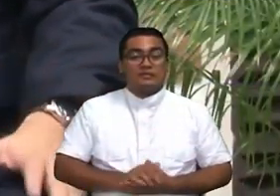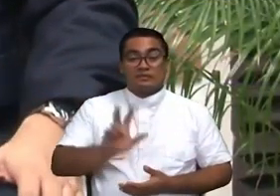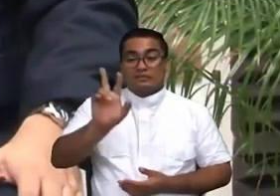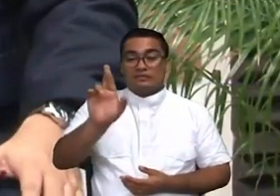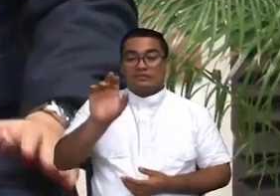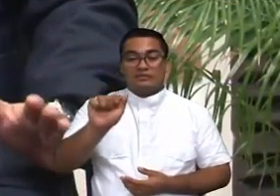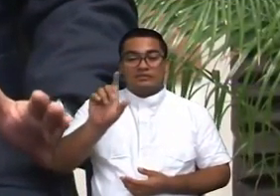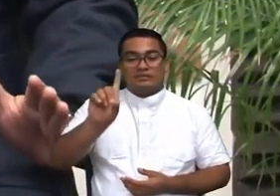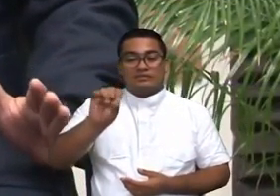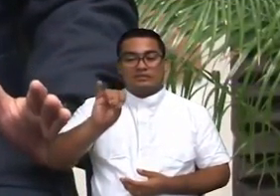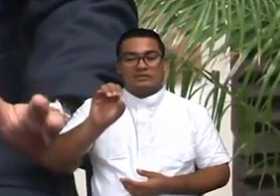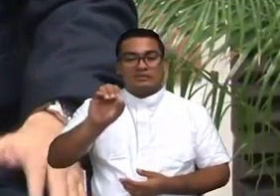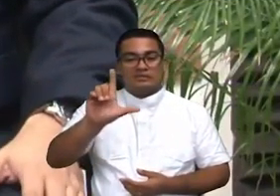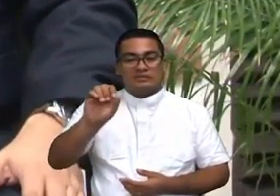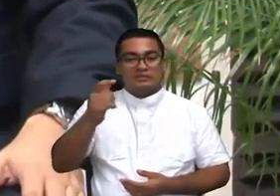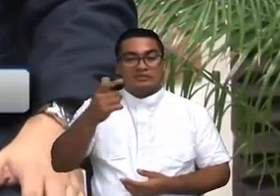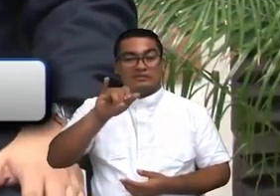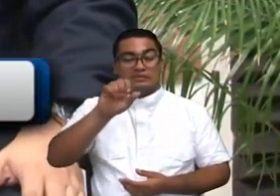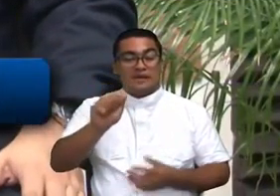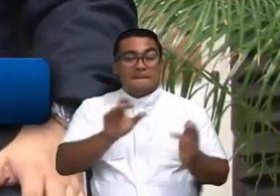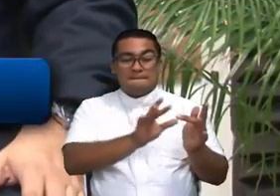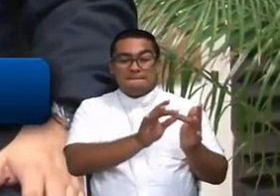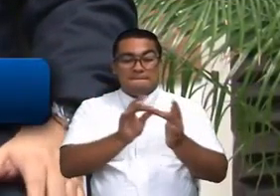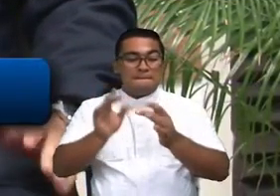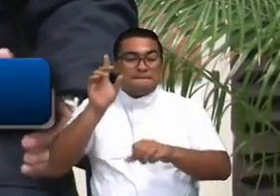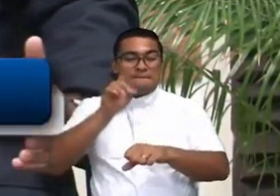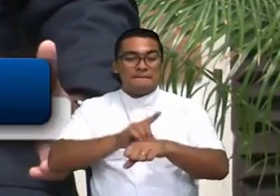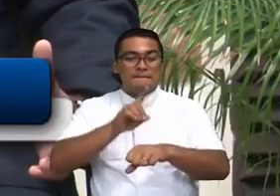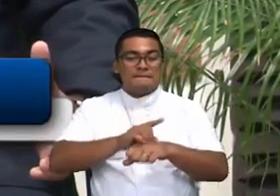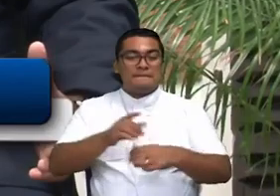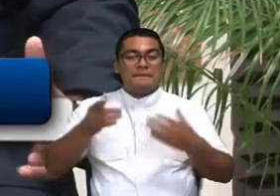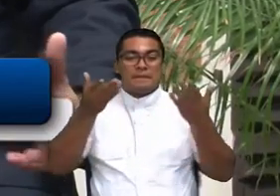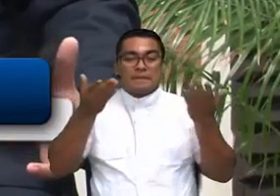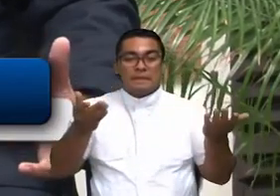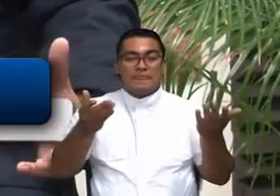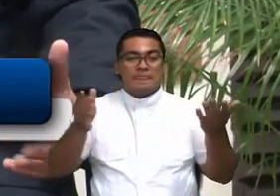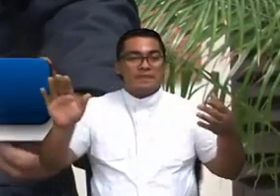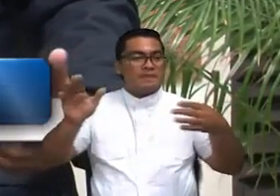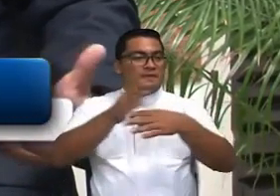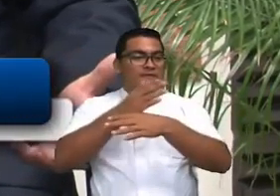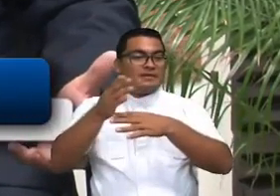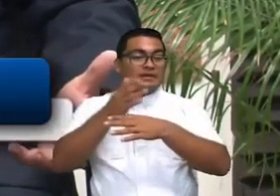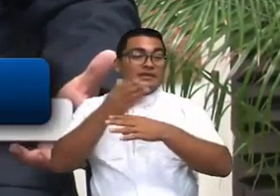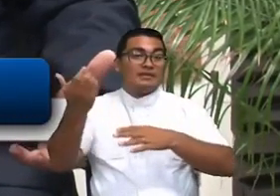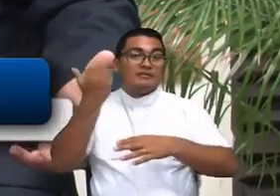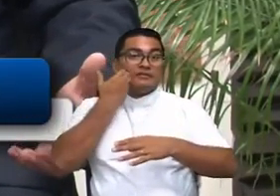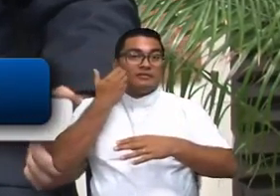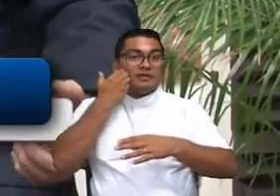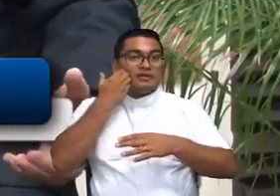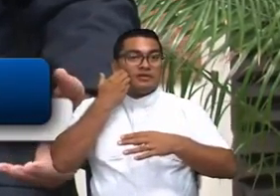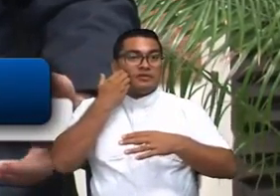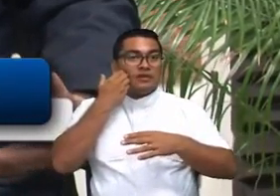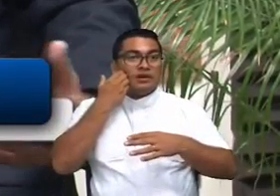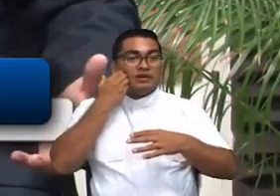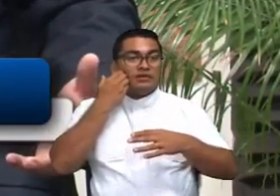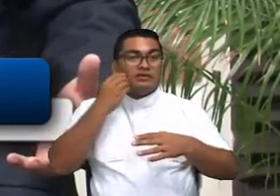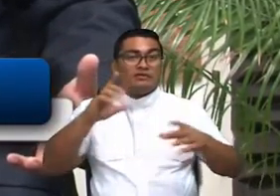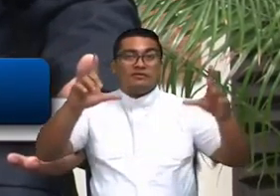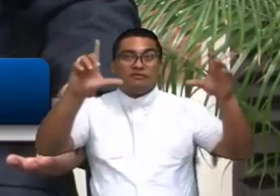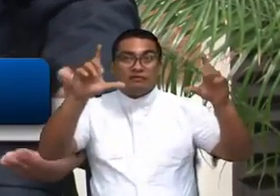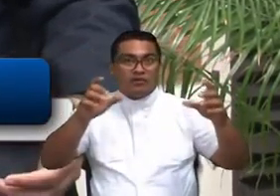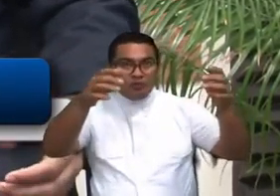radiología es la especialidad médica que se dedica al diagnóstico de las enfermedades mediante imágenes. Tenemos varias técnicas